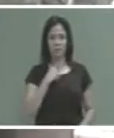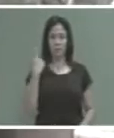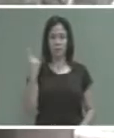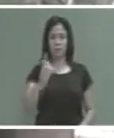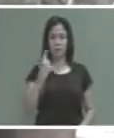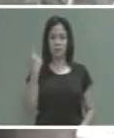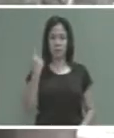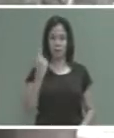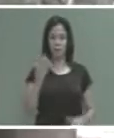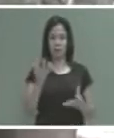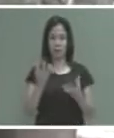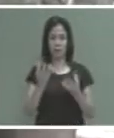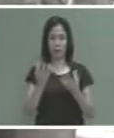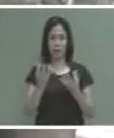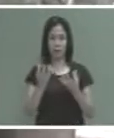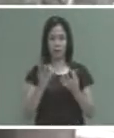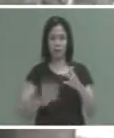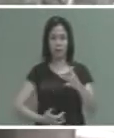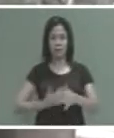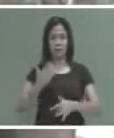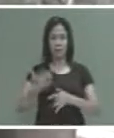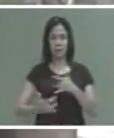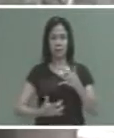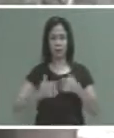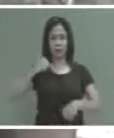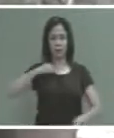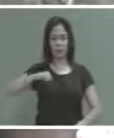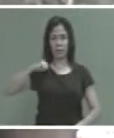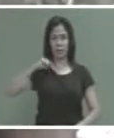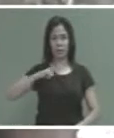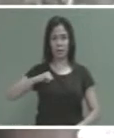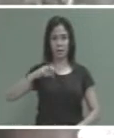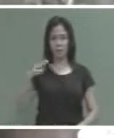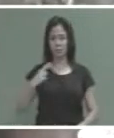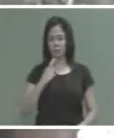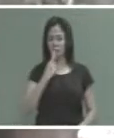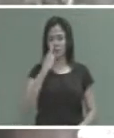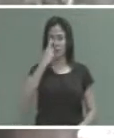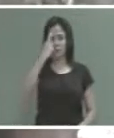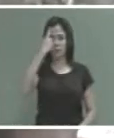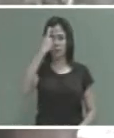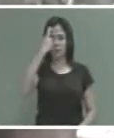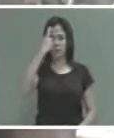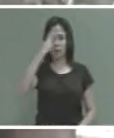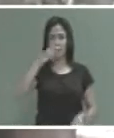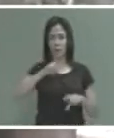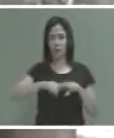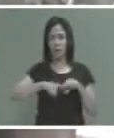Siempre he tenido el sentimiento de que el arte respira a través de los ojos que lo ven.